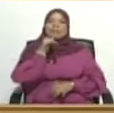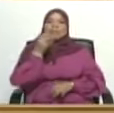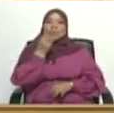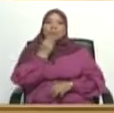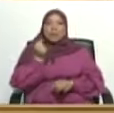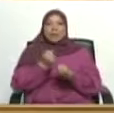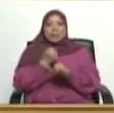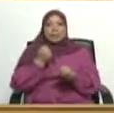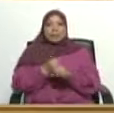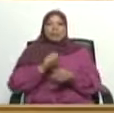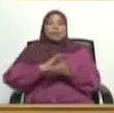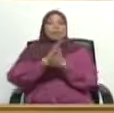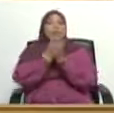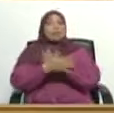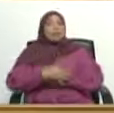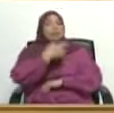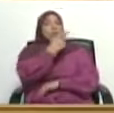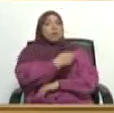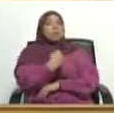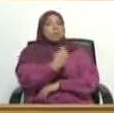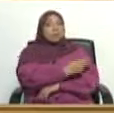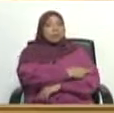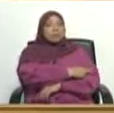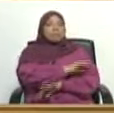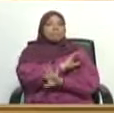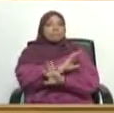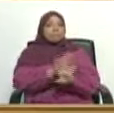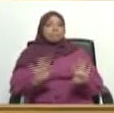que acabó con ese hospital, callaron.